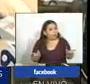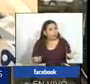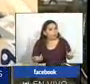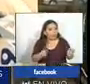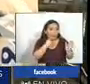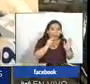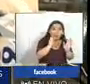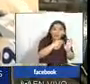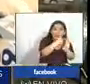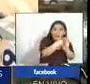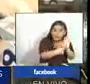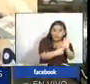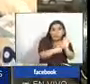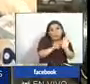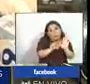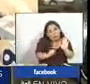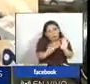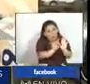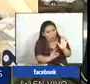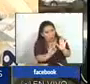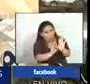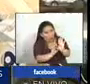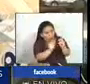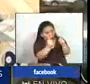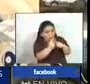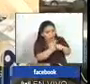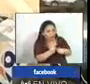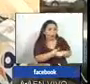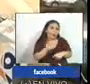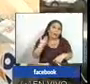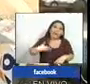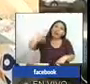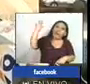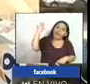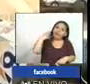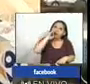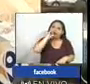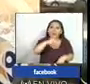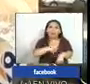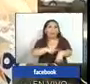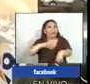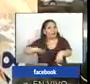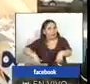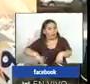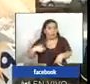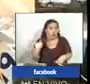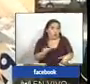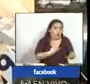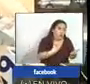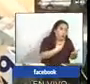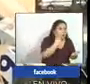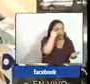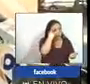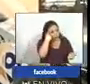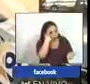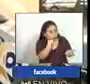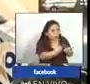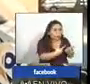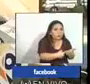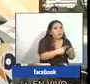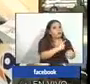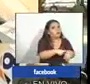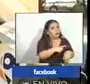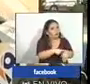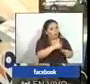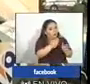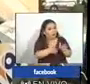en ese decreto que pueden ser mejorados. Es decir, cuando se dio, se ha dicho que era muy tarde, la verdad es que teníamos que tomarnos los tiempos procesales y